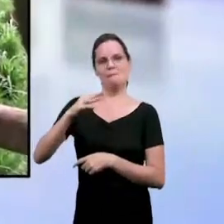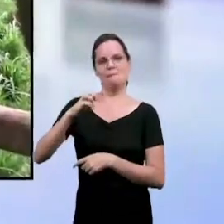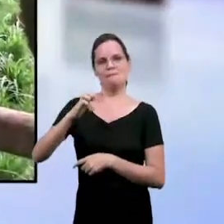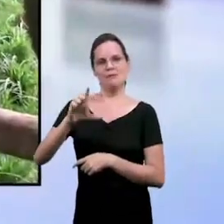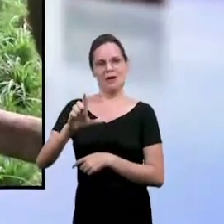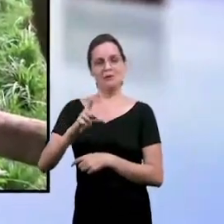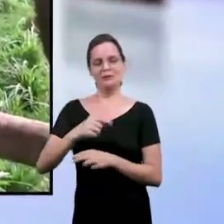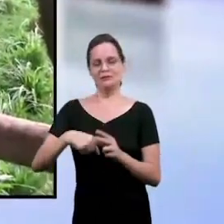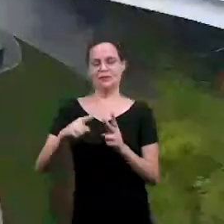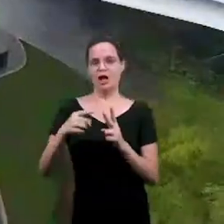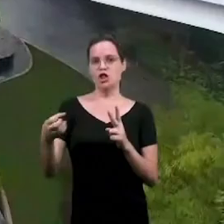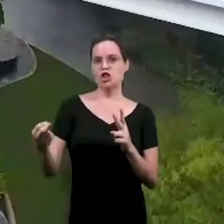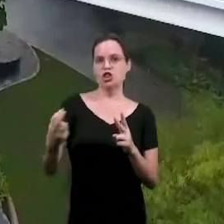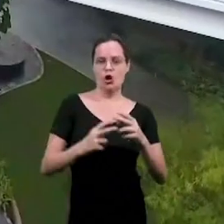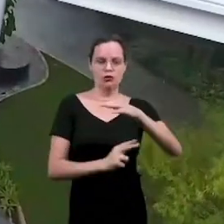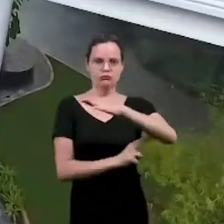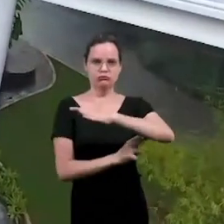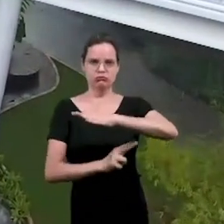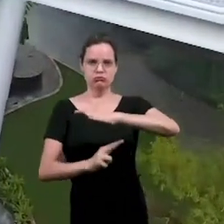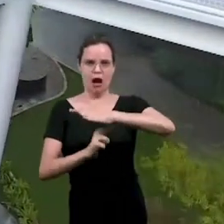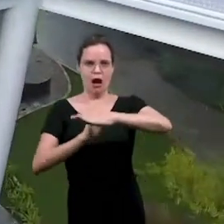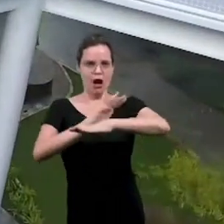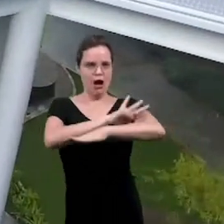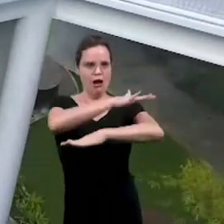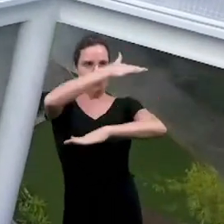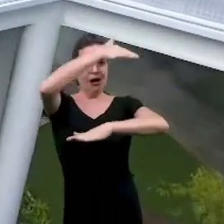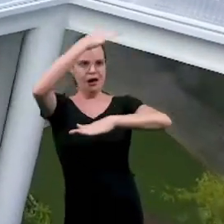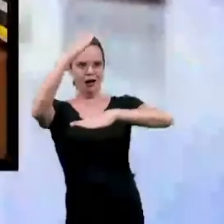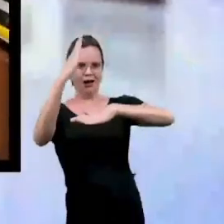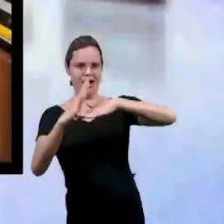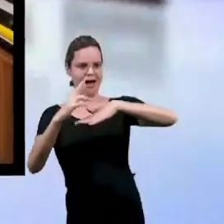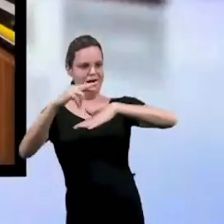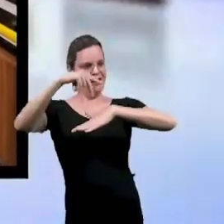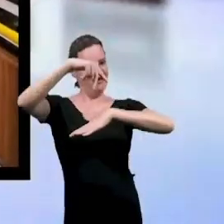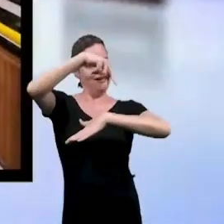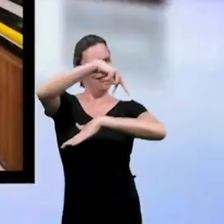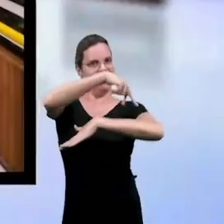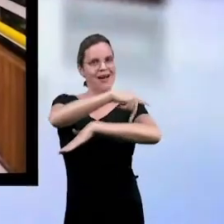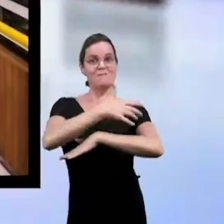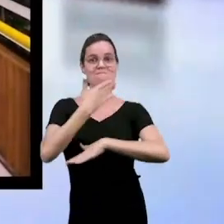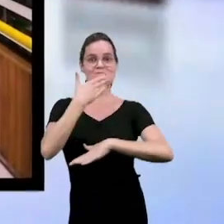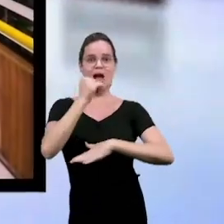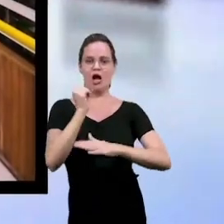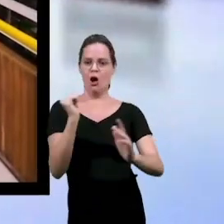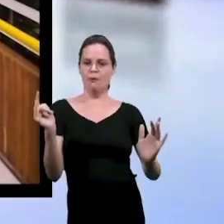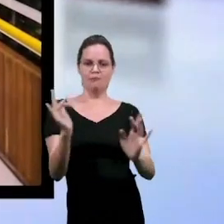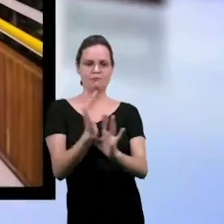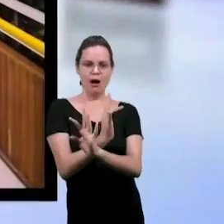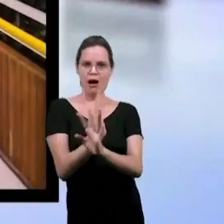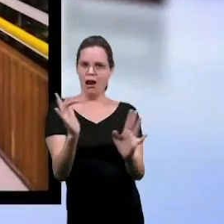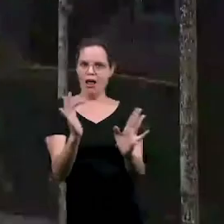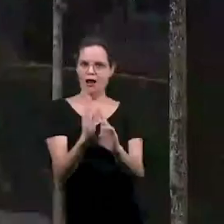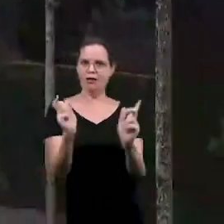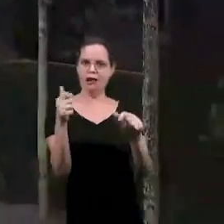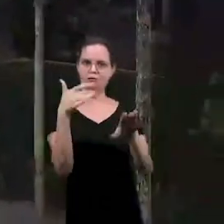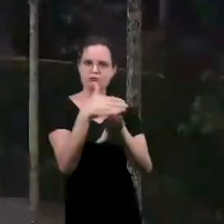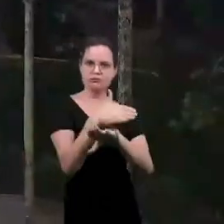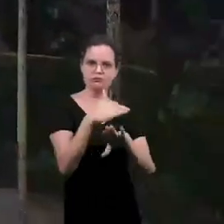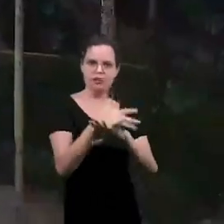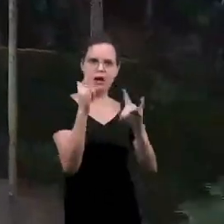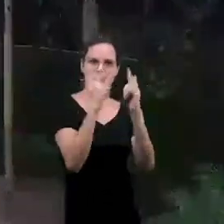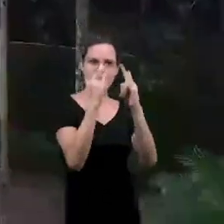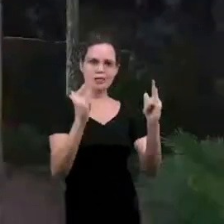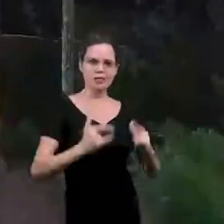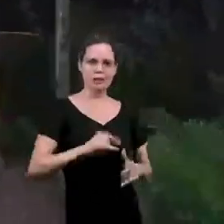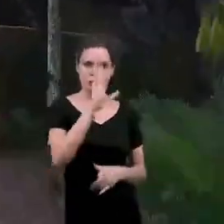la Hacienda de Leche y Miel y la nueva pasarela, que además de ser una bella edificación, aumentó y mejoró el